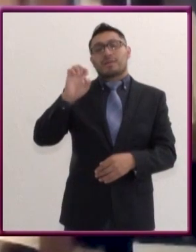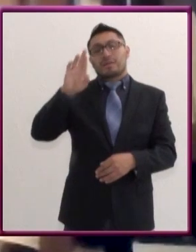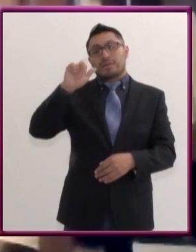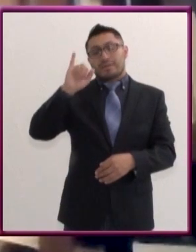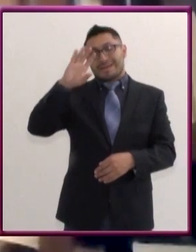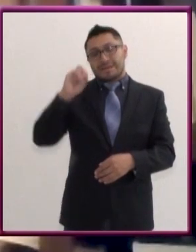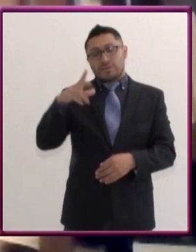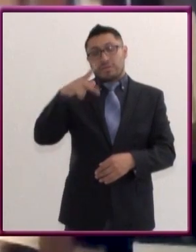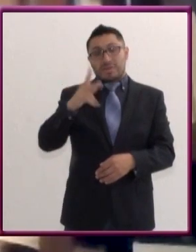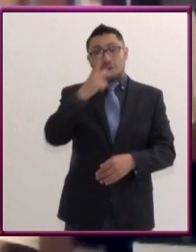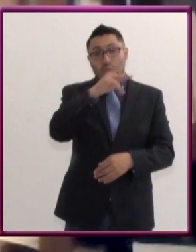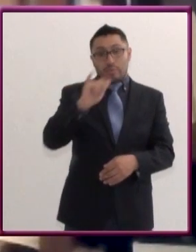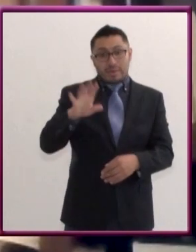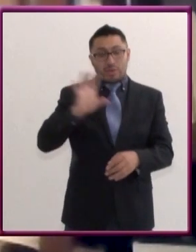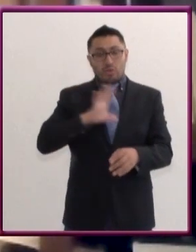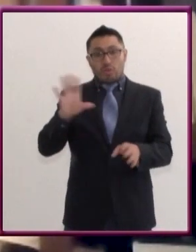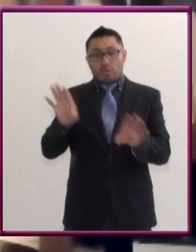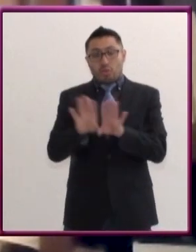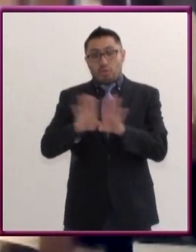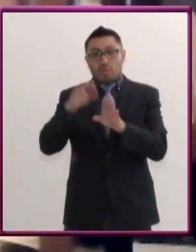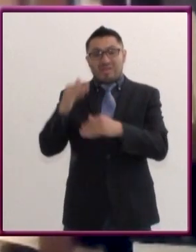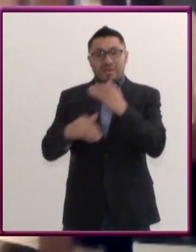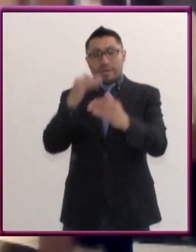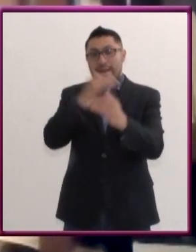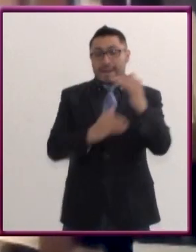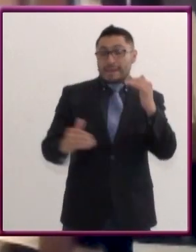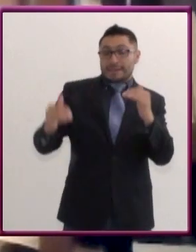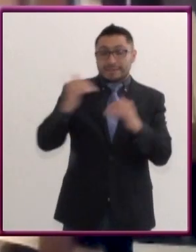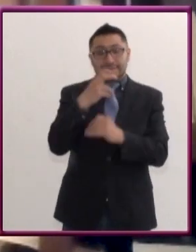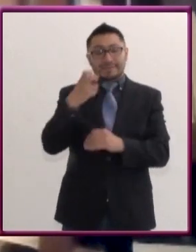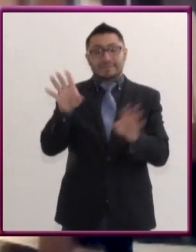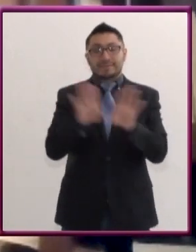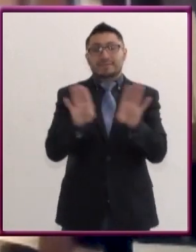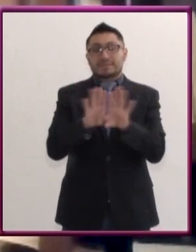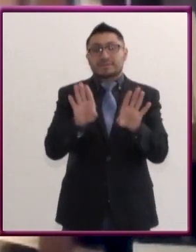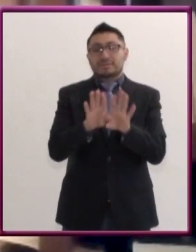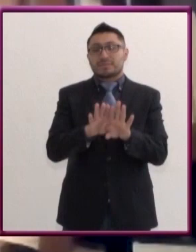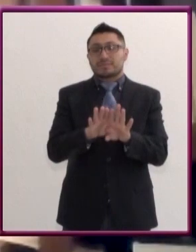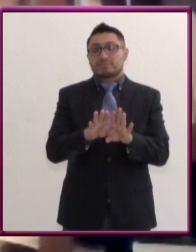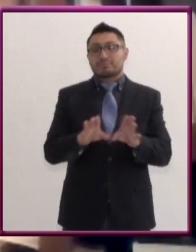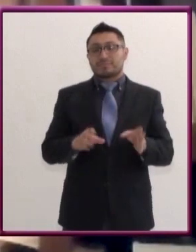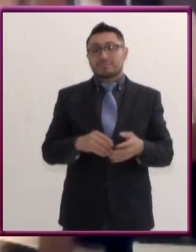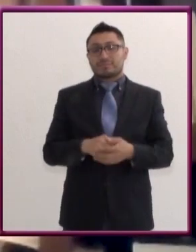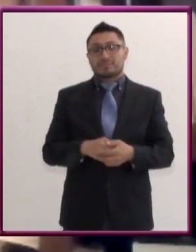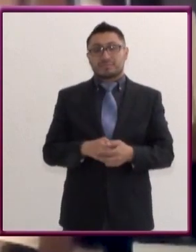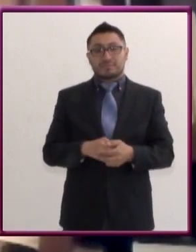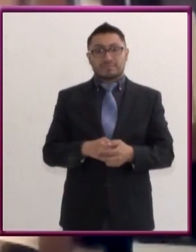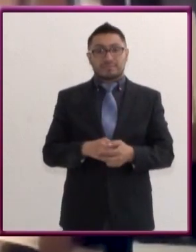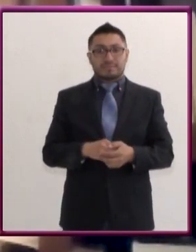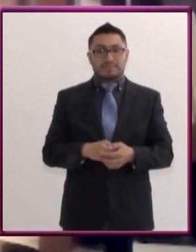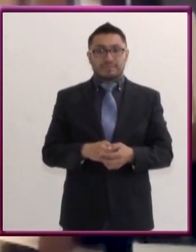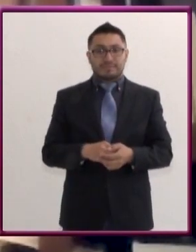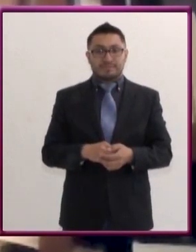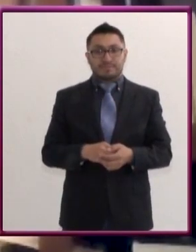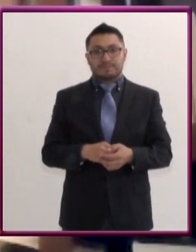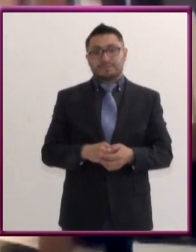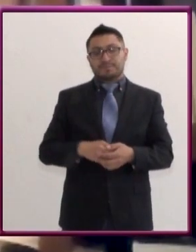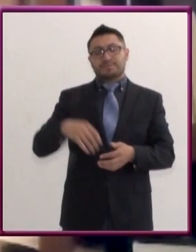es trascendente, es de una categoría superior. Y tiene